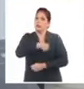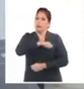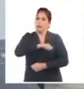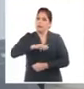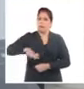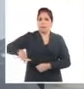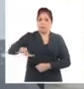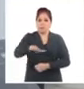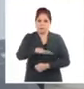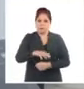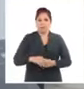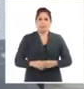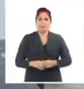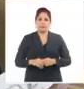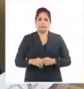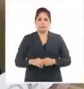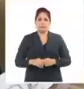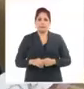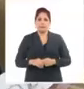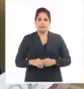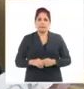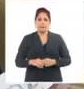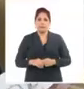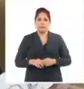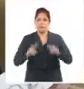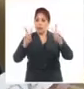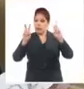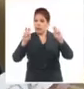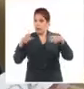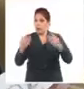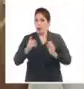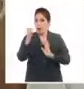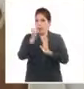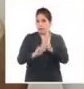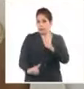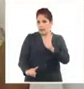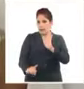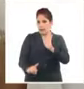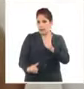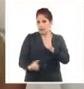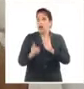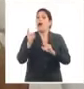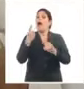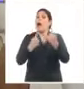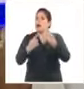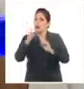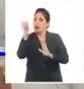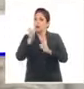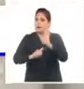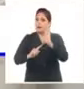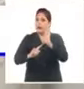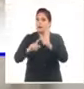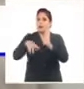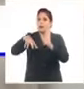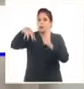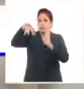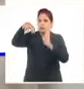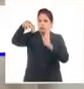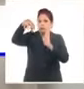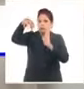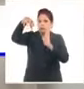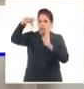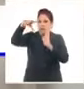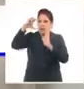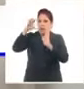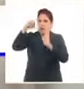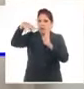e infraestructuras. El tema de la electricidad, hay varios bajos voltajes, o cuando decimos que en